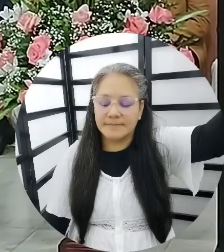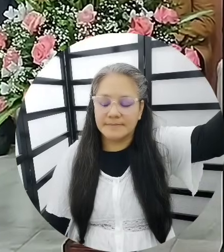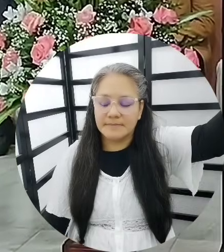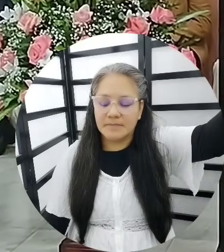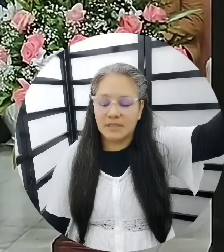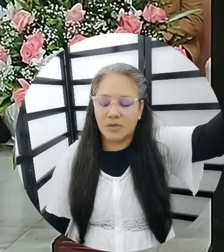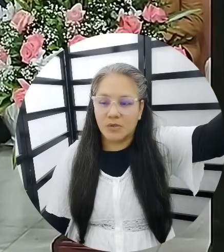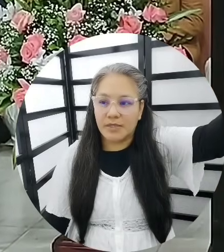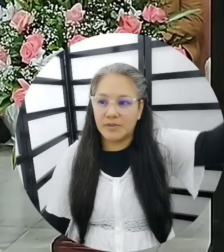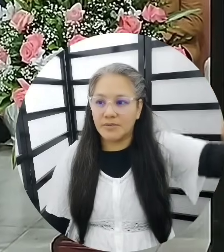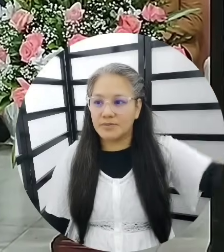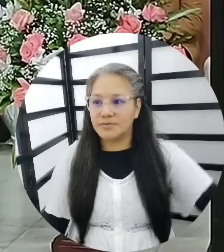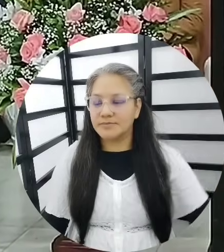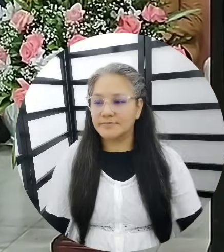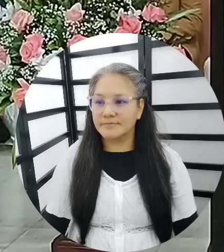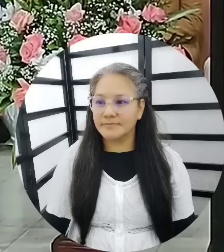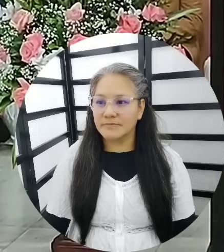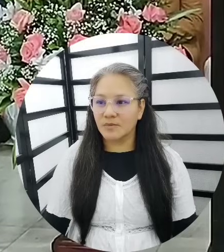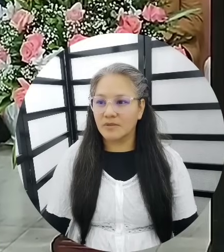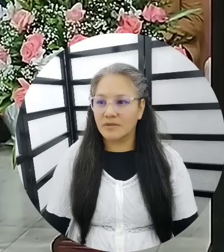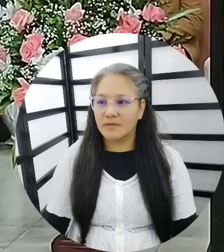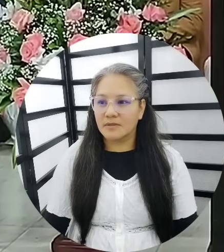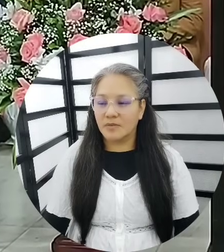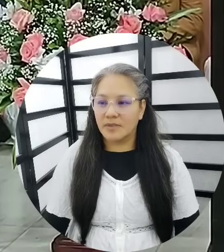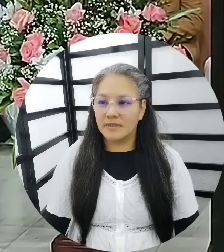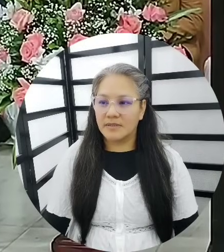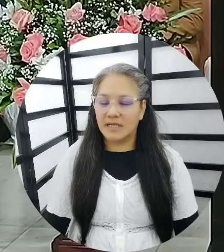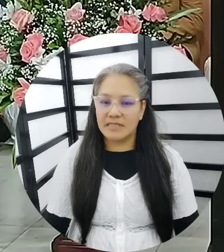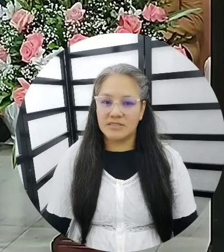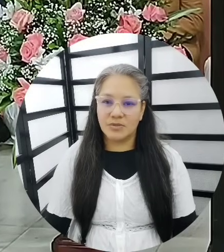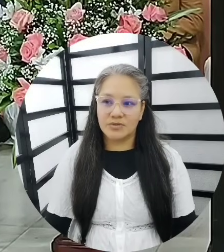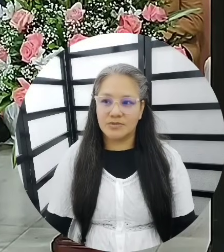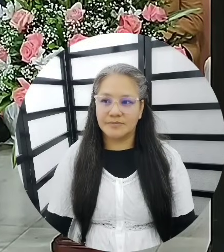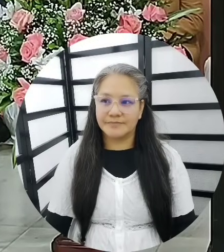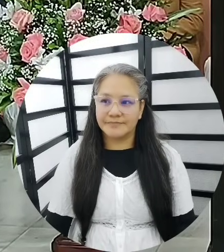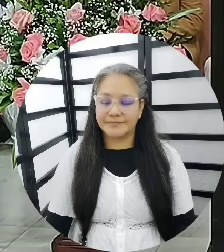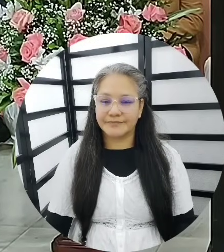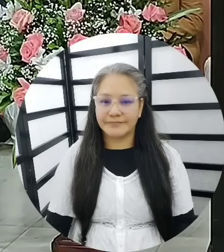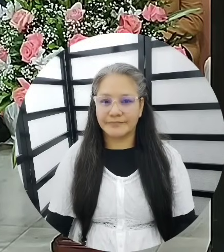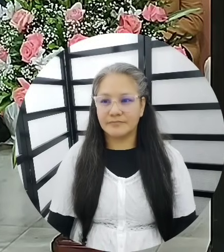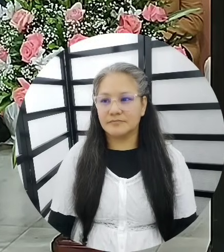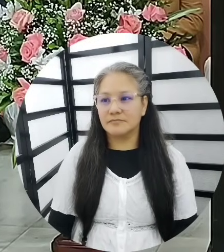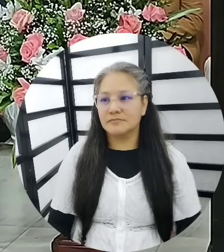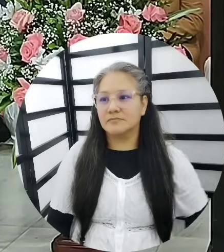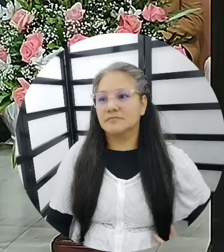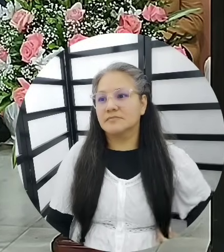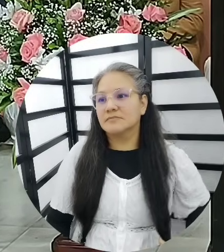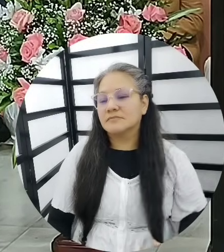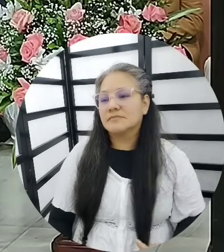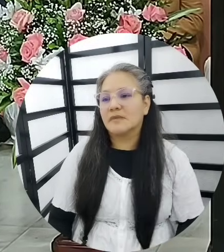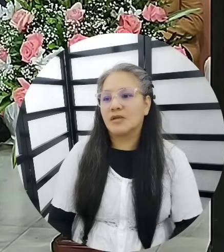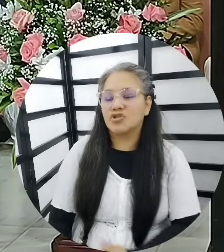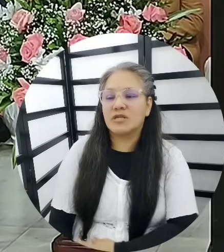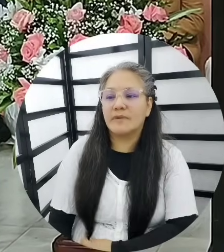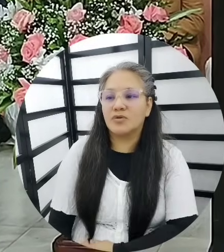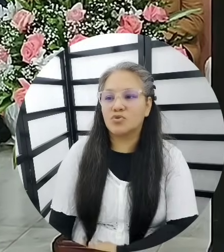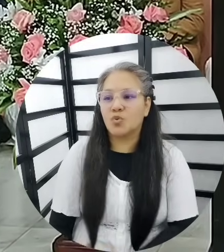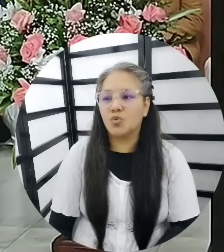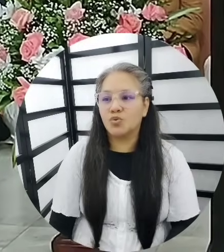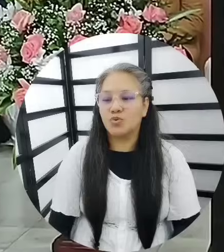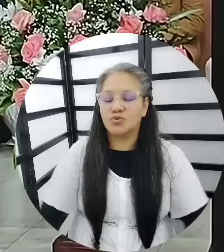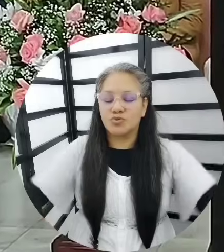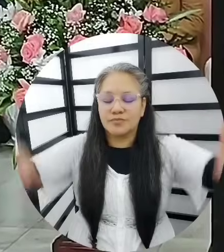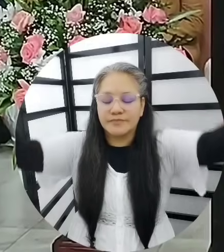Oh, gloria a Dios. Y este Salmo dice, mirad cuán bueno y cuán... ¡Qué precioso es